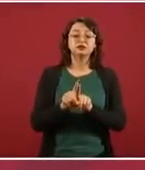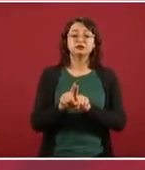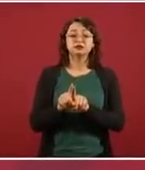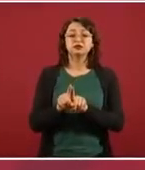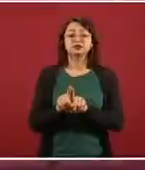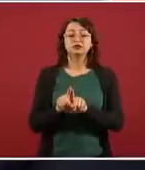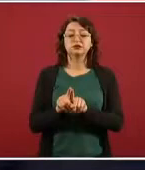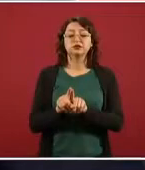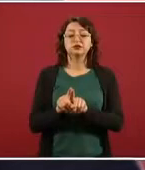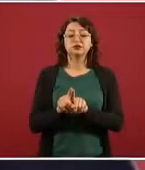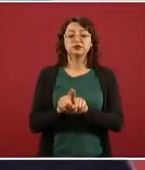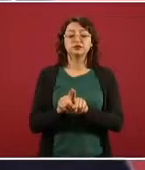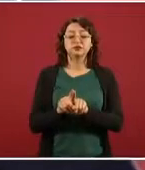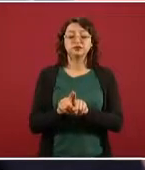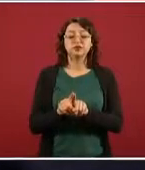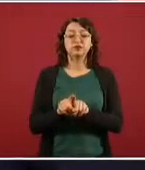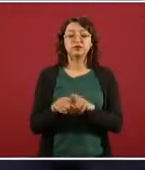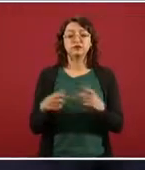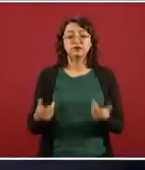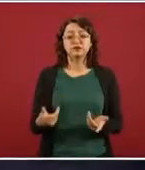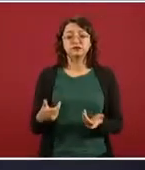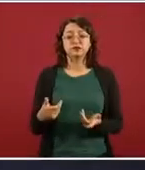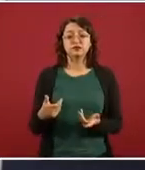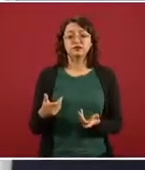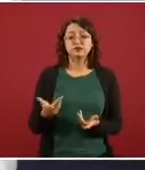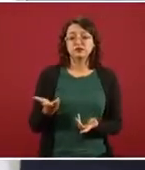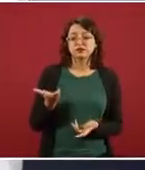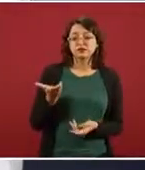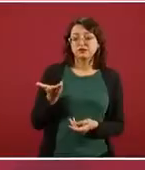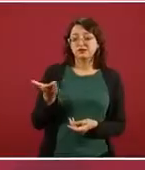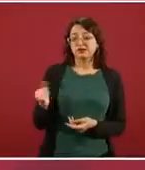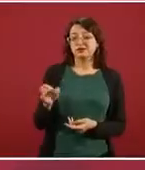ya que él esté satisfecho,